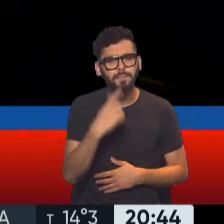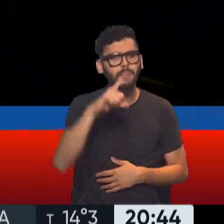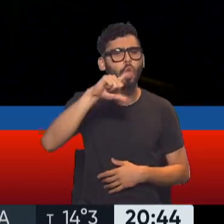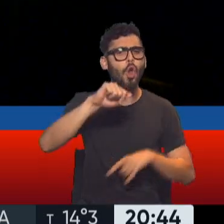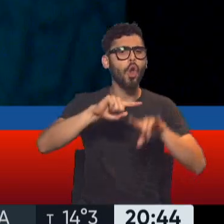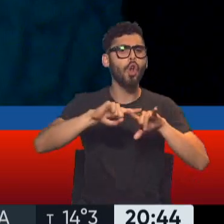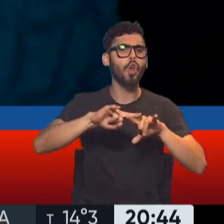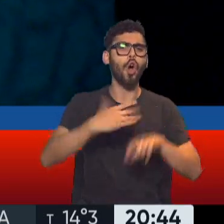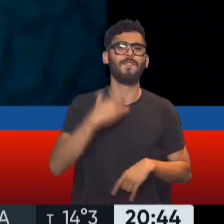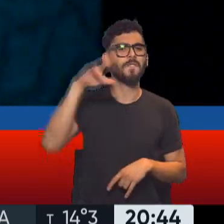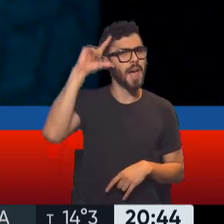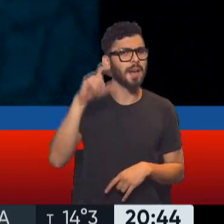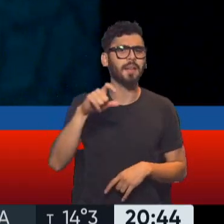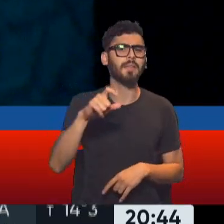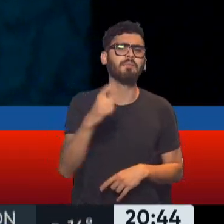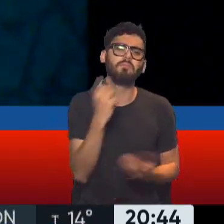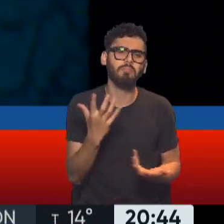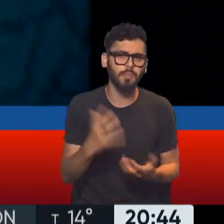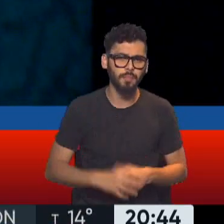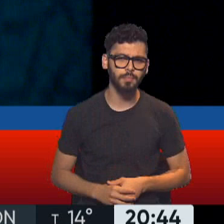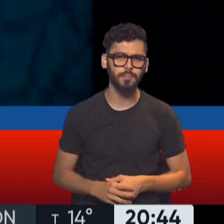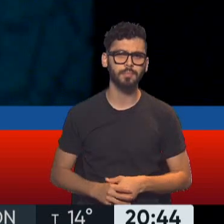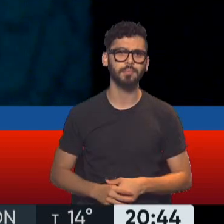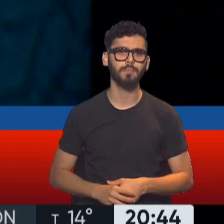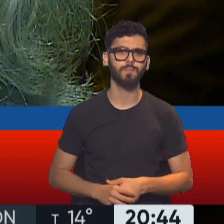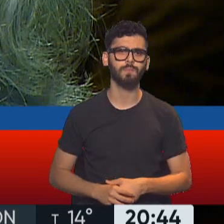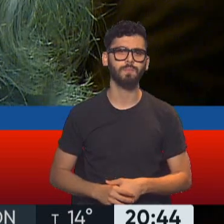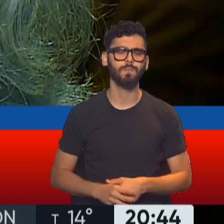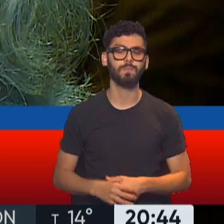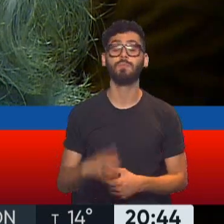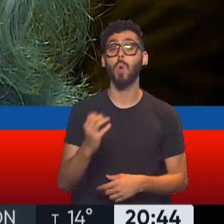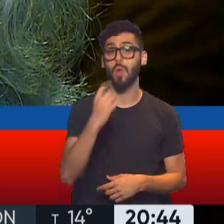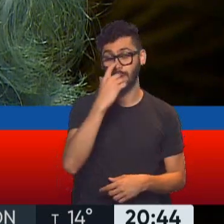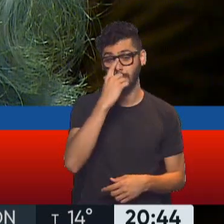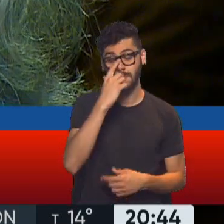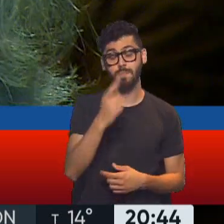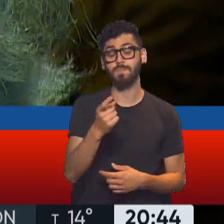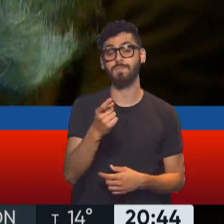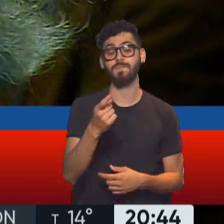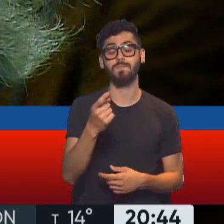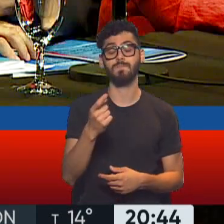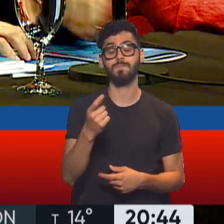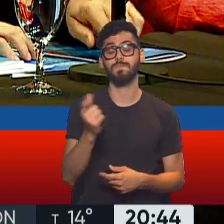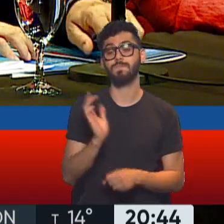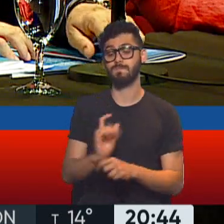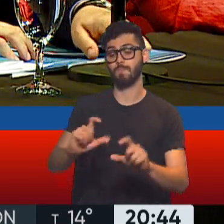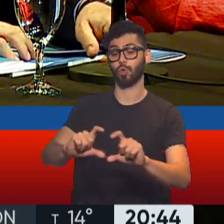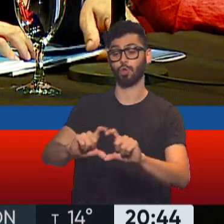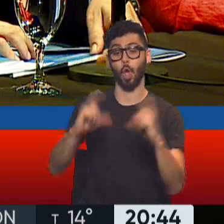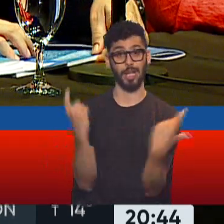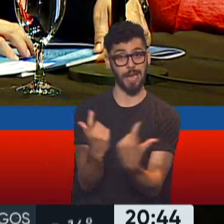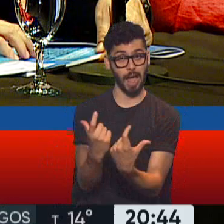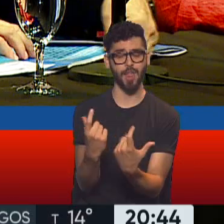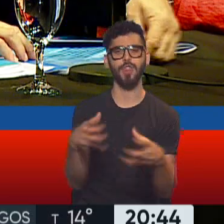convocatoria? Bueno, implica no. que gran parte de la sociedad o una parte de la sociedad